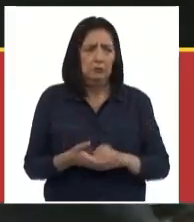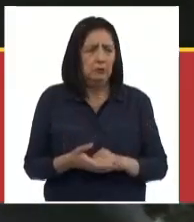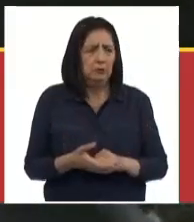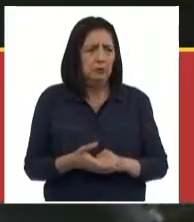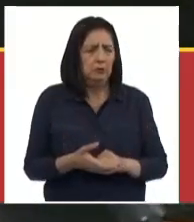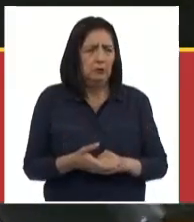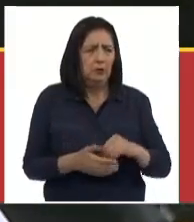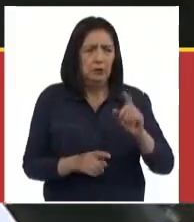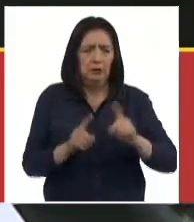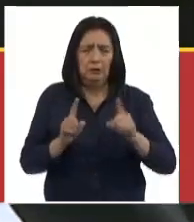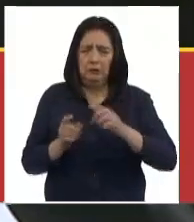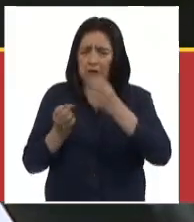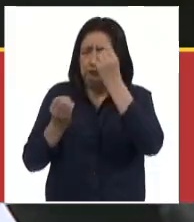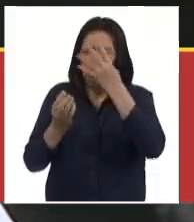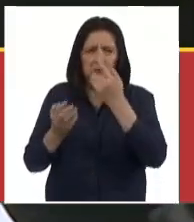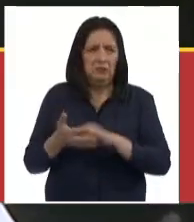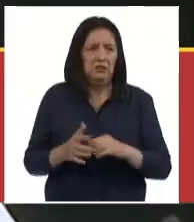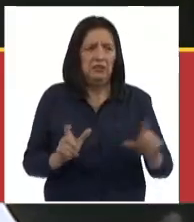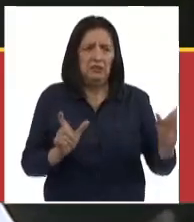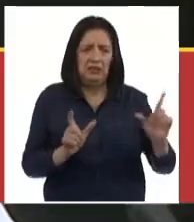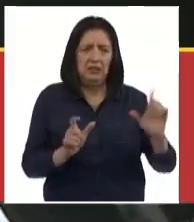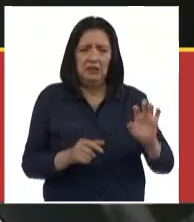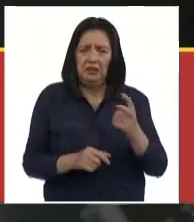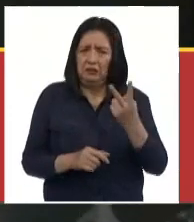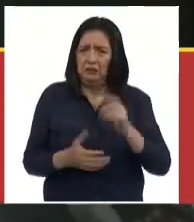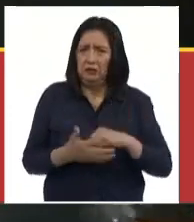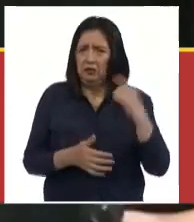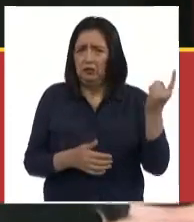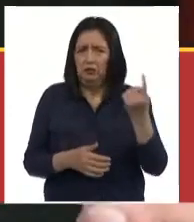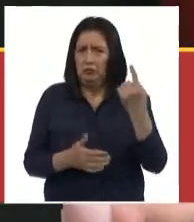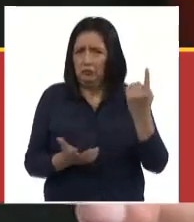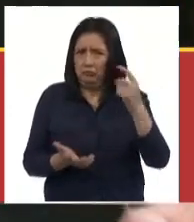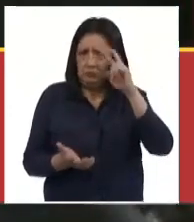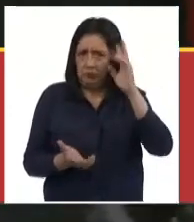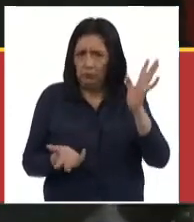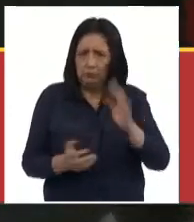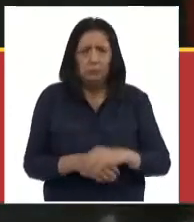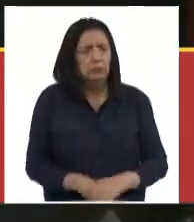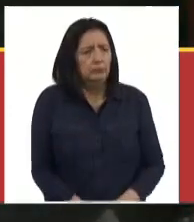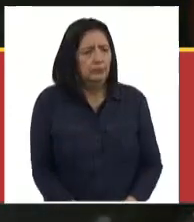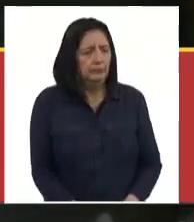y montando algunas informaciones en los canales de televisión a nivel de cobertura nacional.